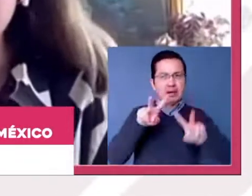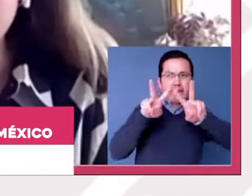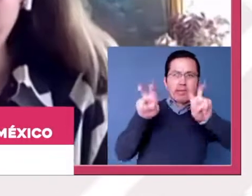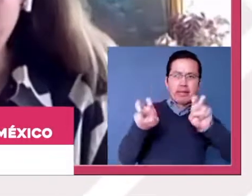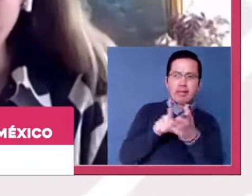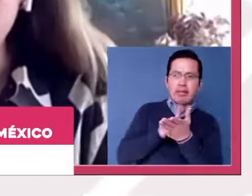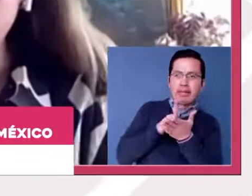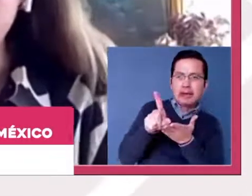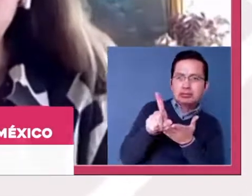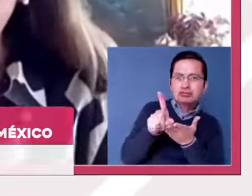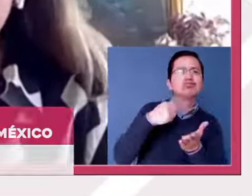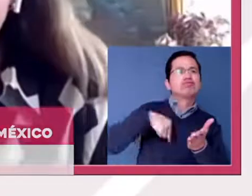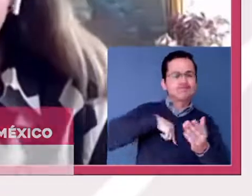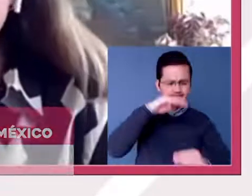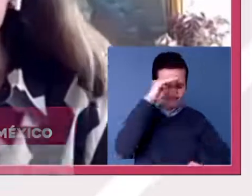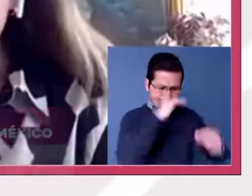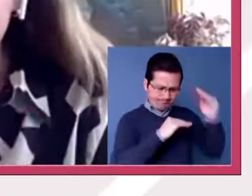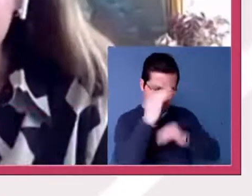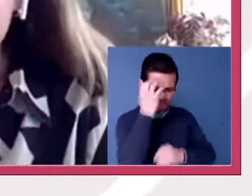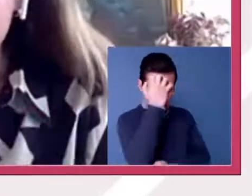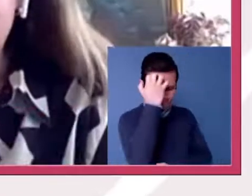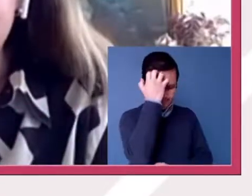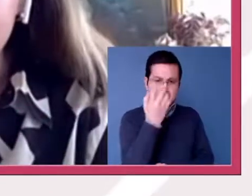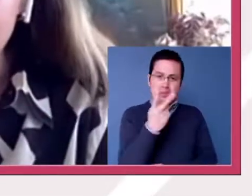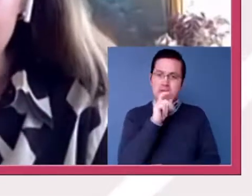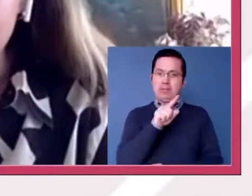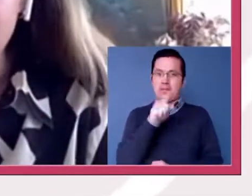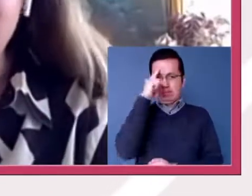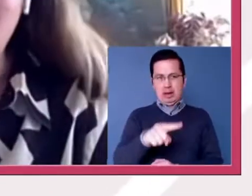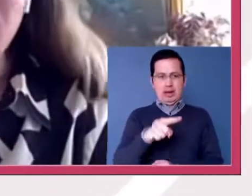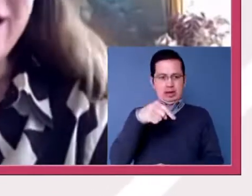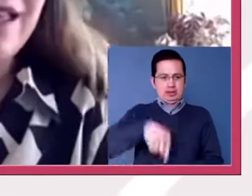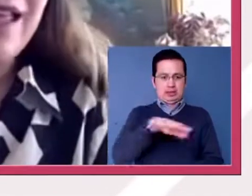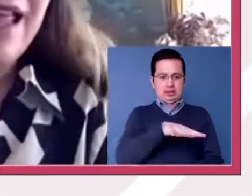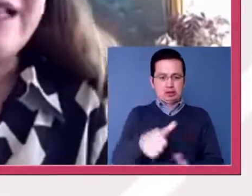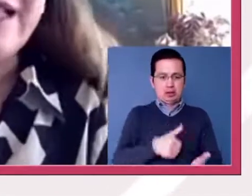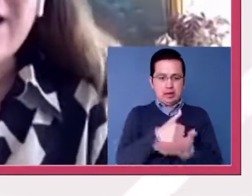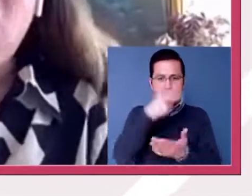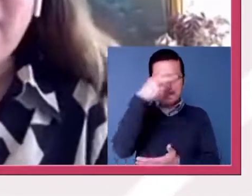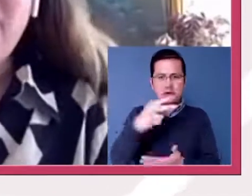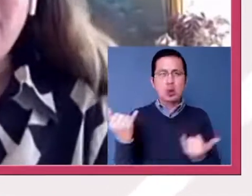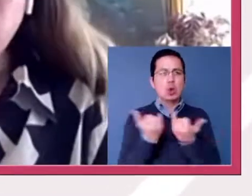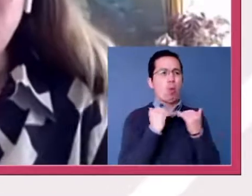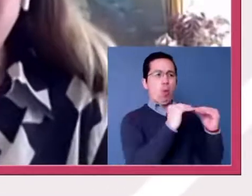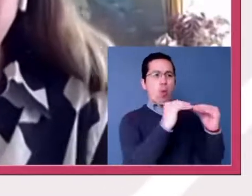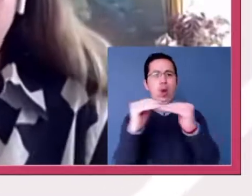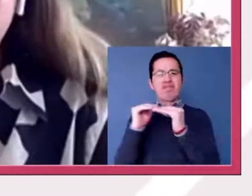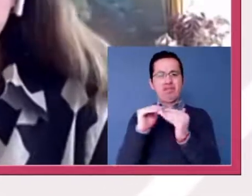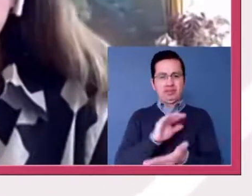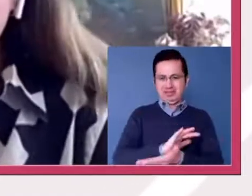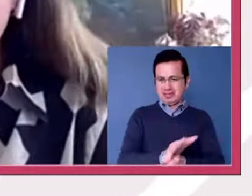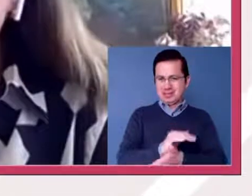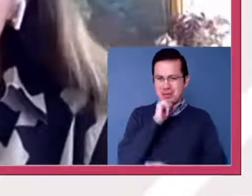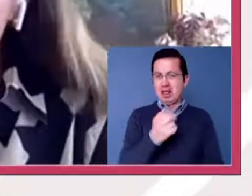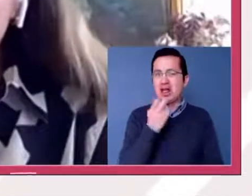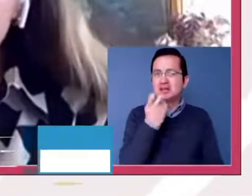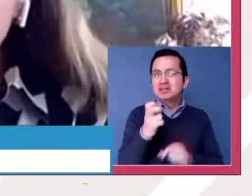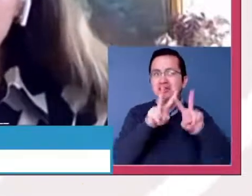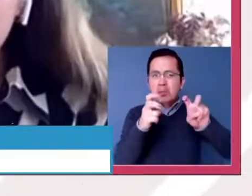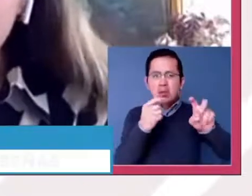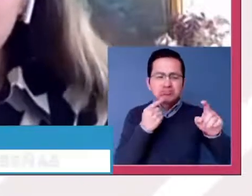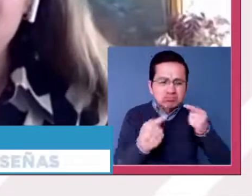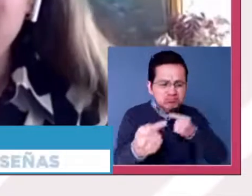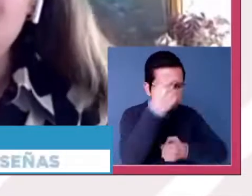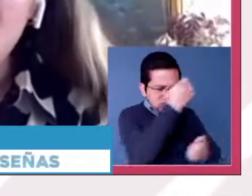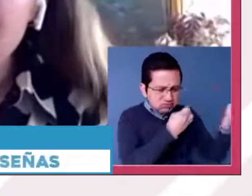todo acerca del principio de igualdad y no discriminación en la Ciudad de México. El día de hoy vamos a platicar sobre la última